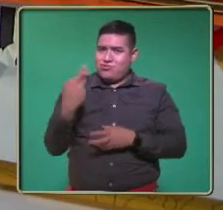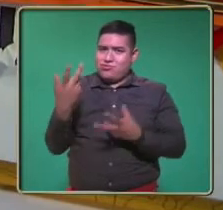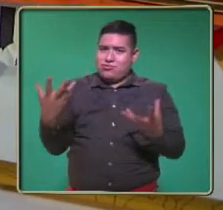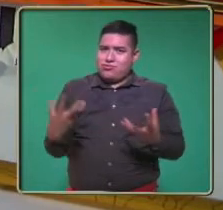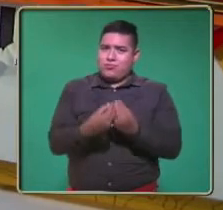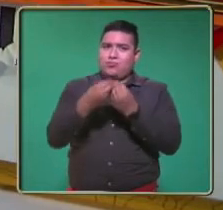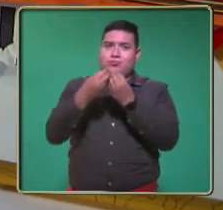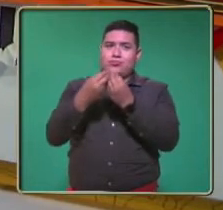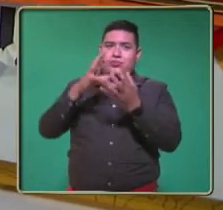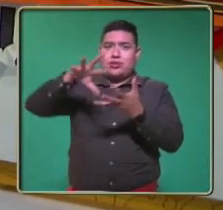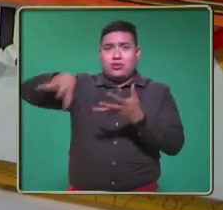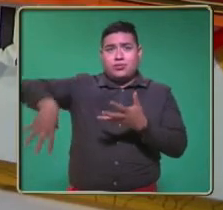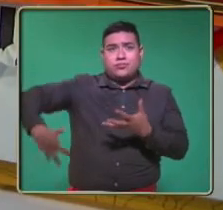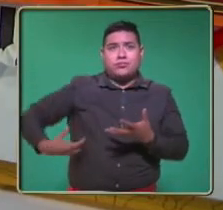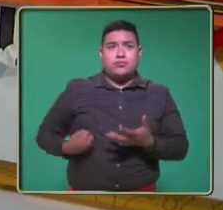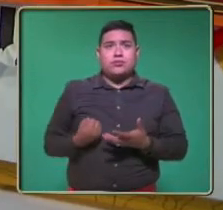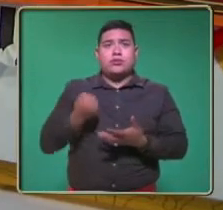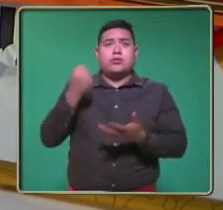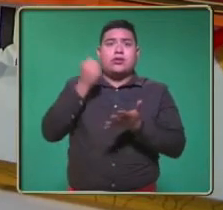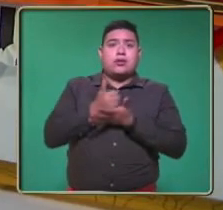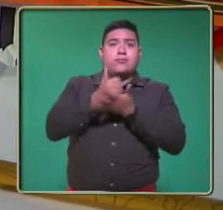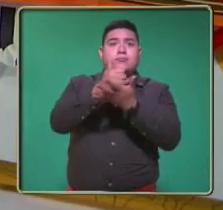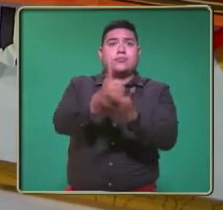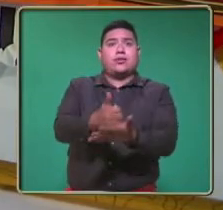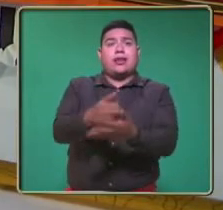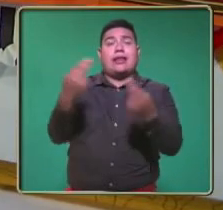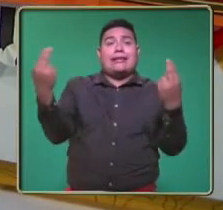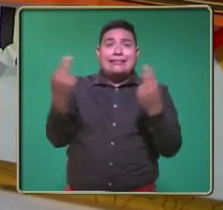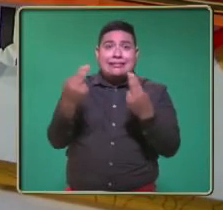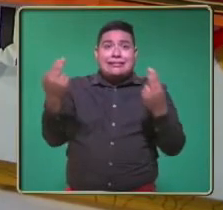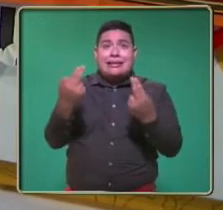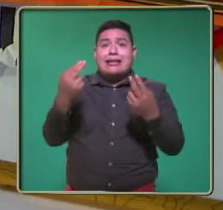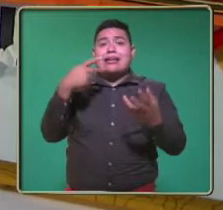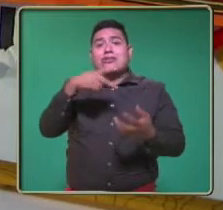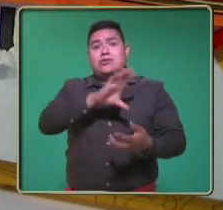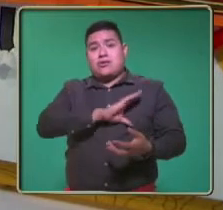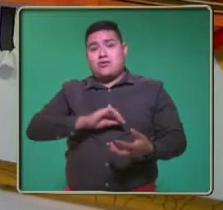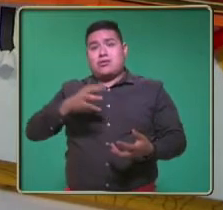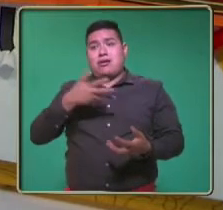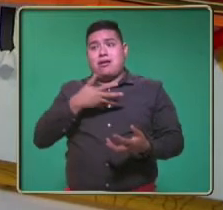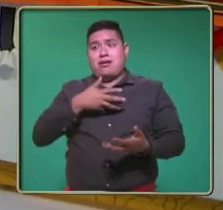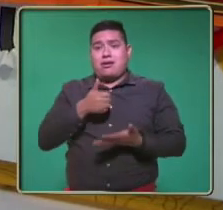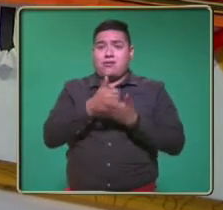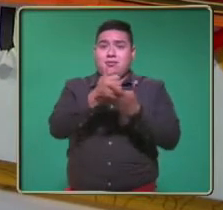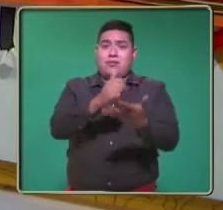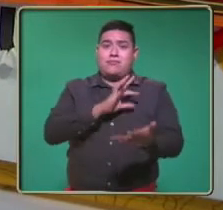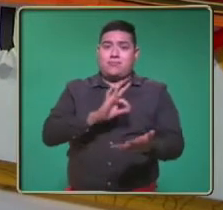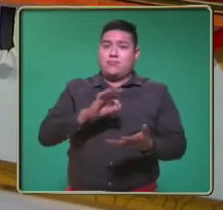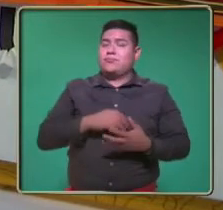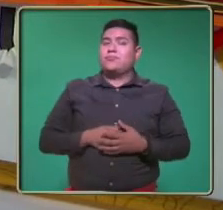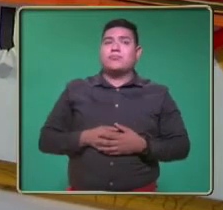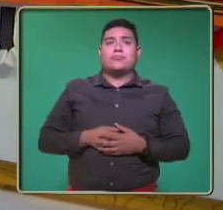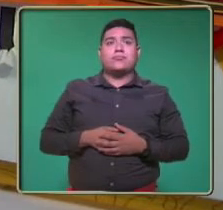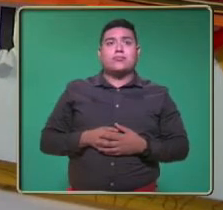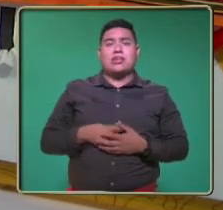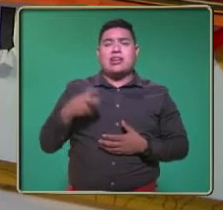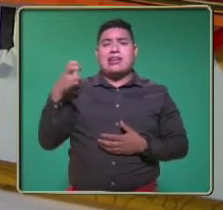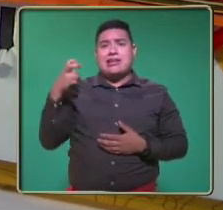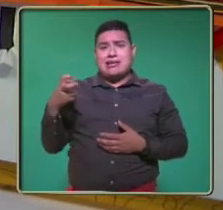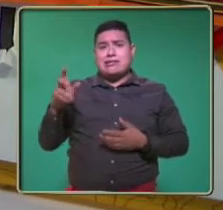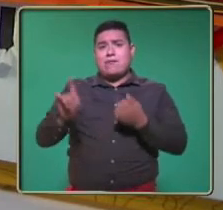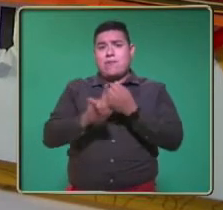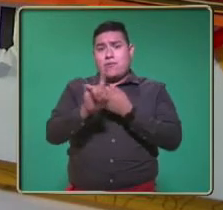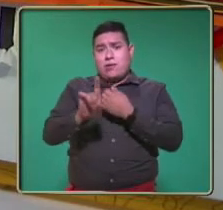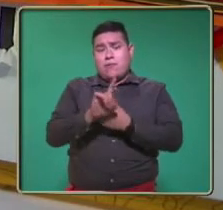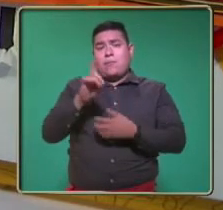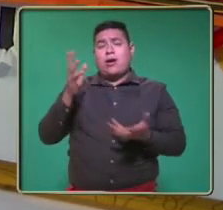usted, para poder ayudarle en la necesidad que tenga con su hijo, ¿verdad? Y en esta situación que se